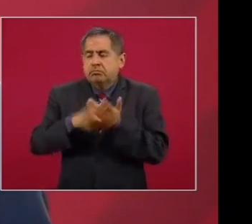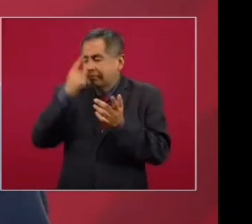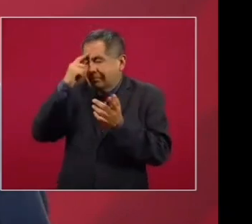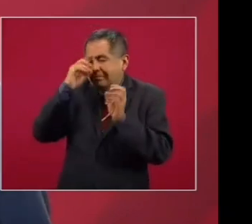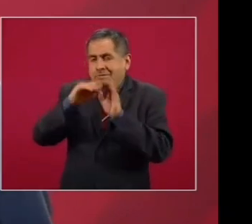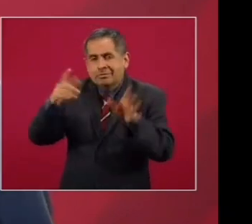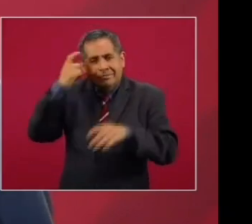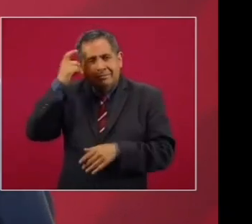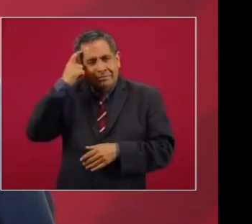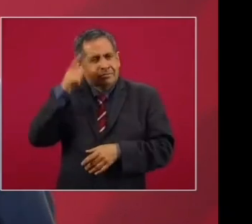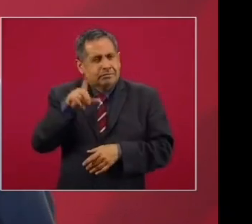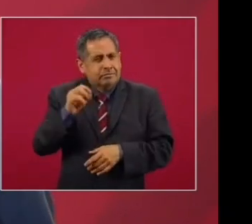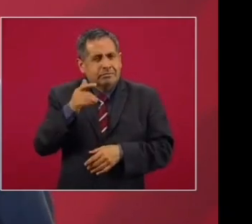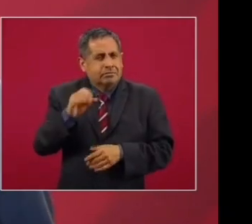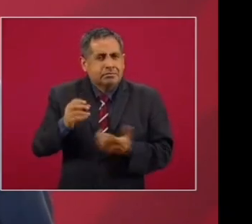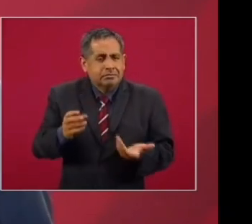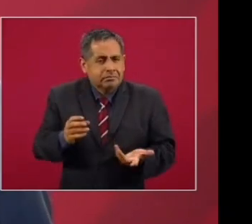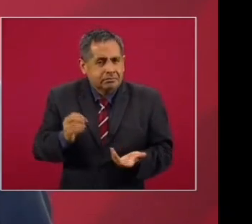común.